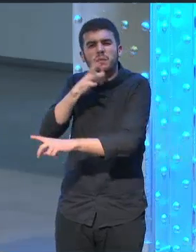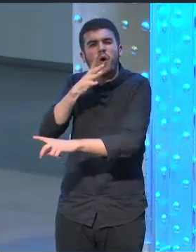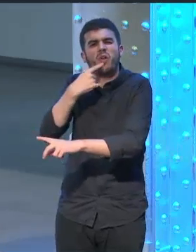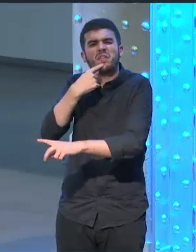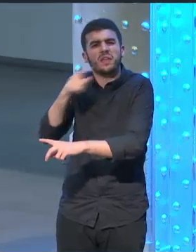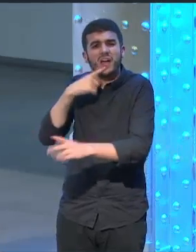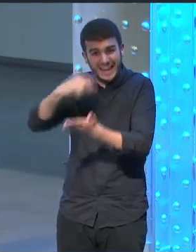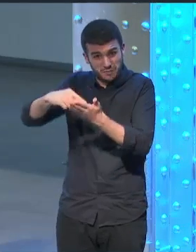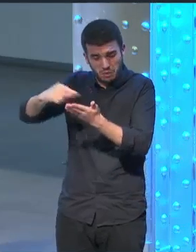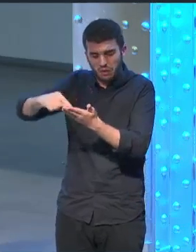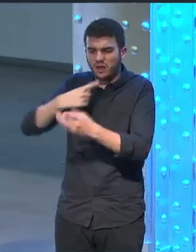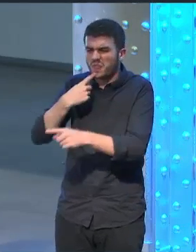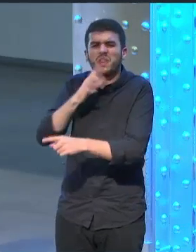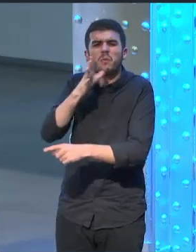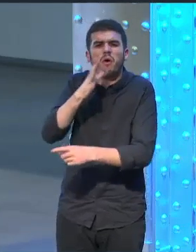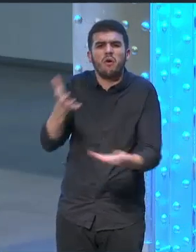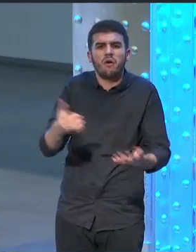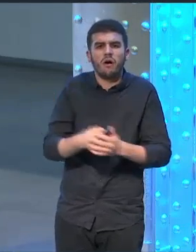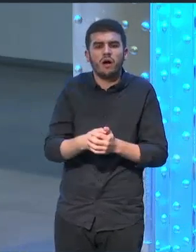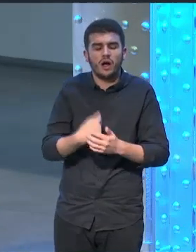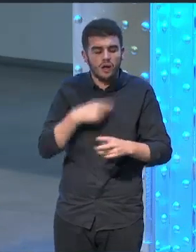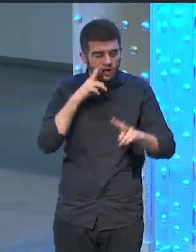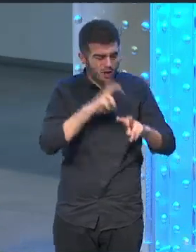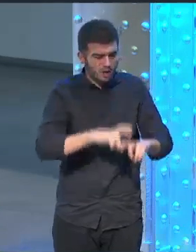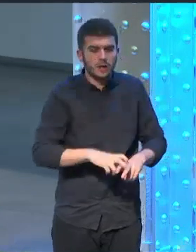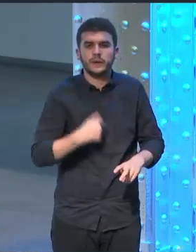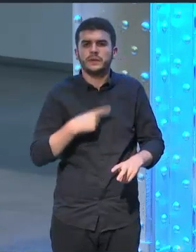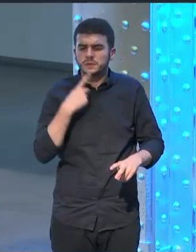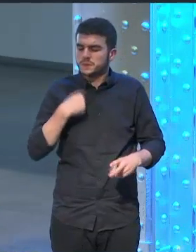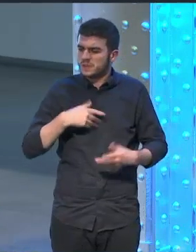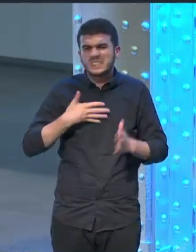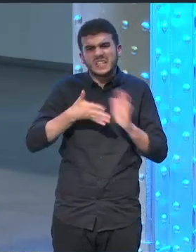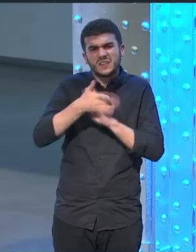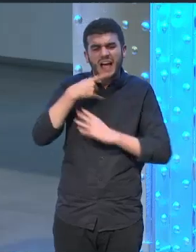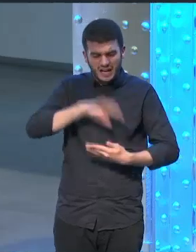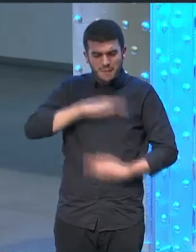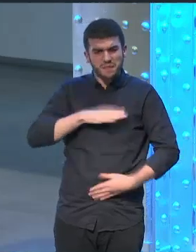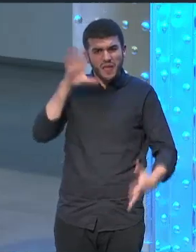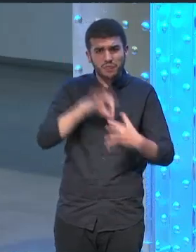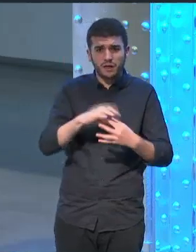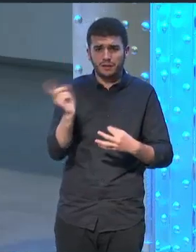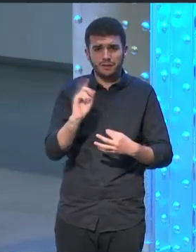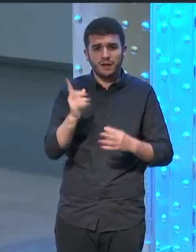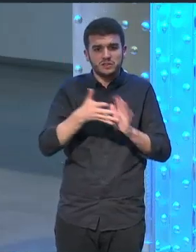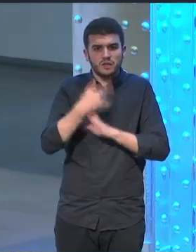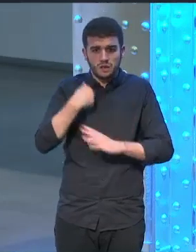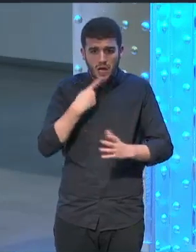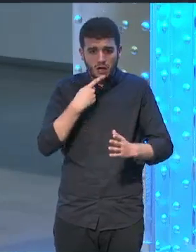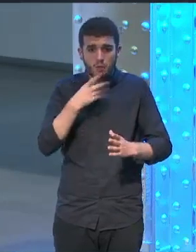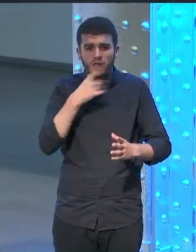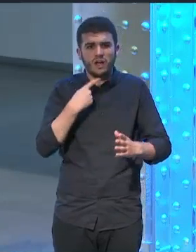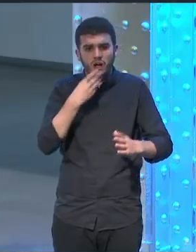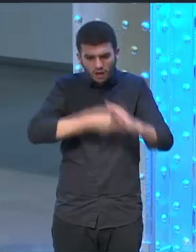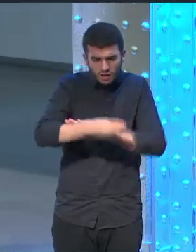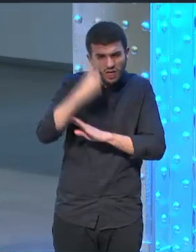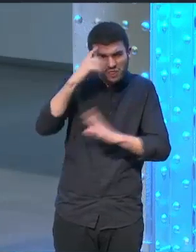¿no? Investigué que evidentemente no se trata de una cuestión de capacidad. Pone encima de la mesa, nos hacen creer lo contrario. Es decir, ¿por qué